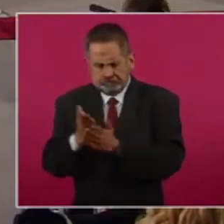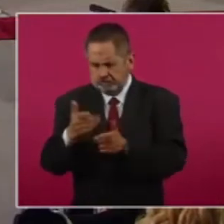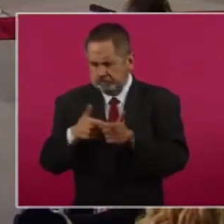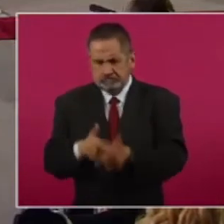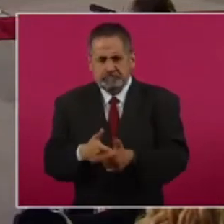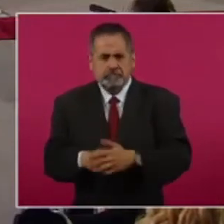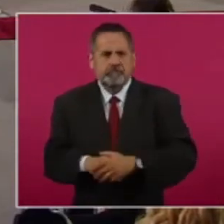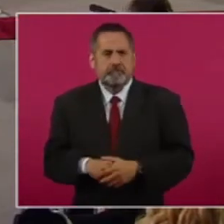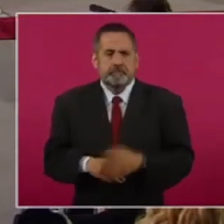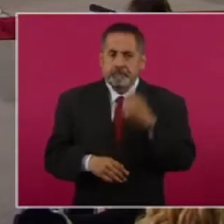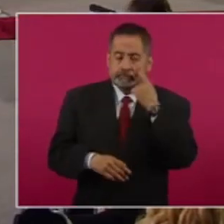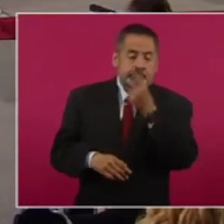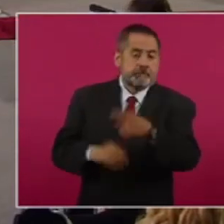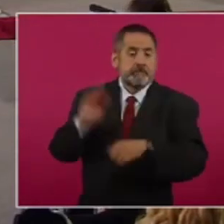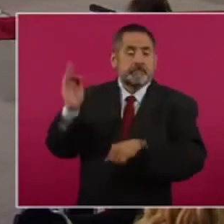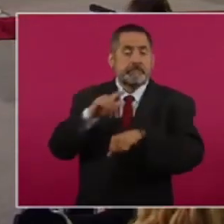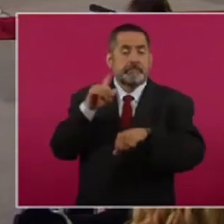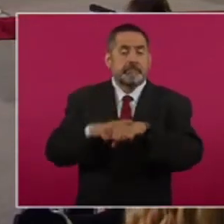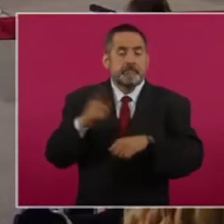Este fuero federal.